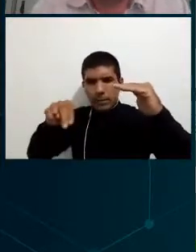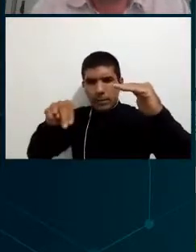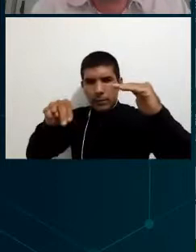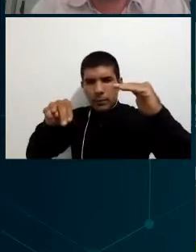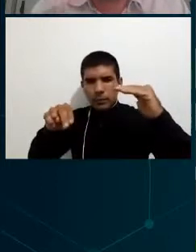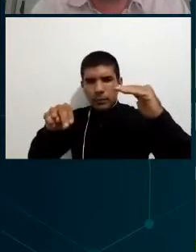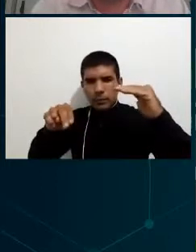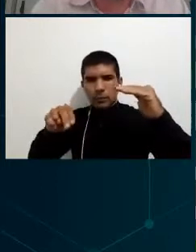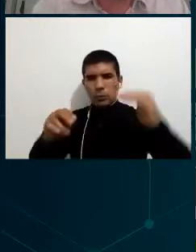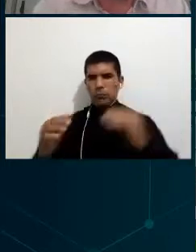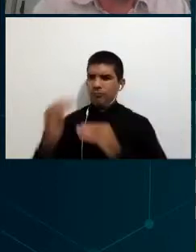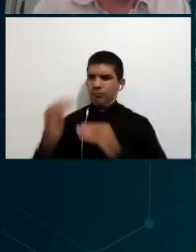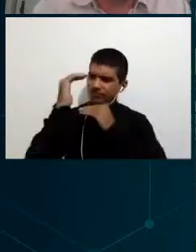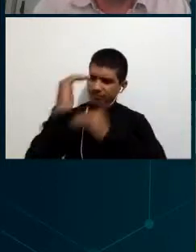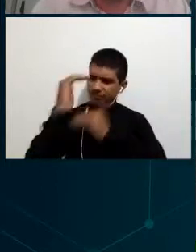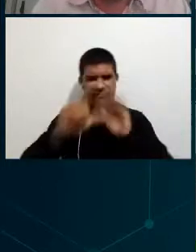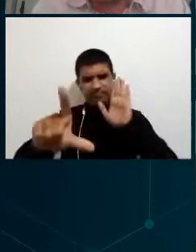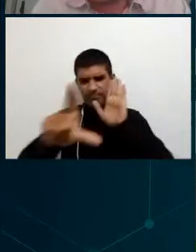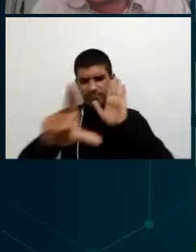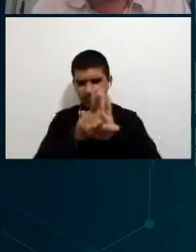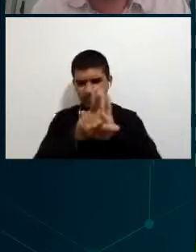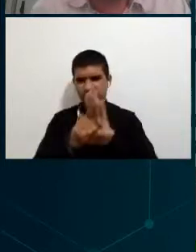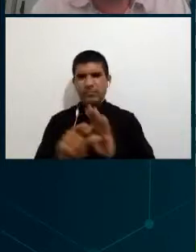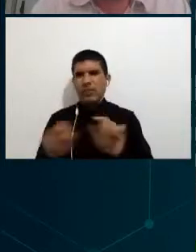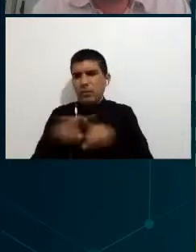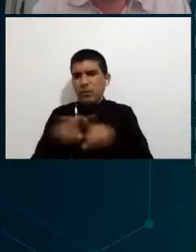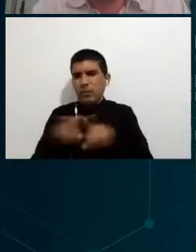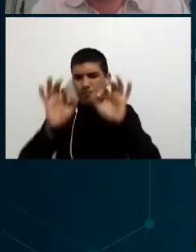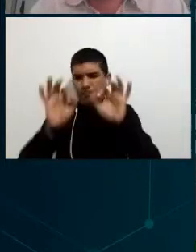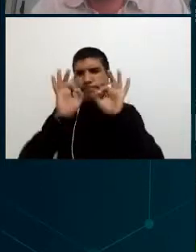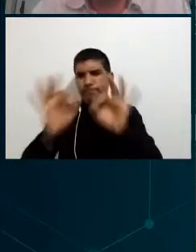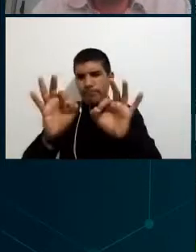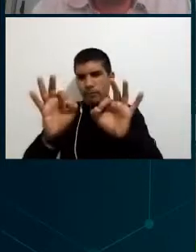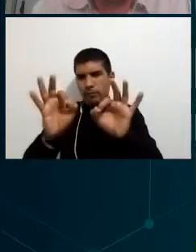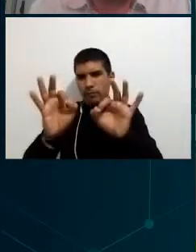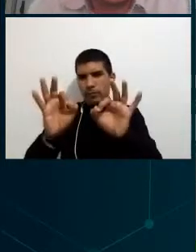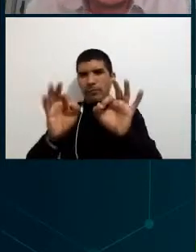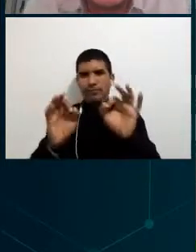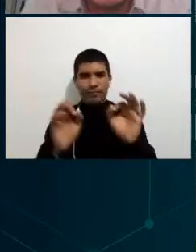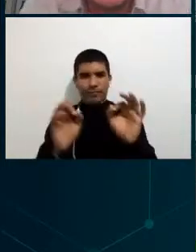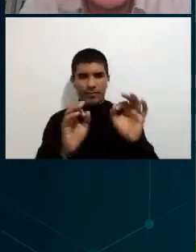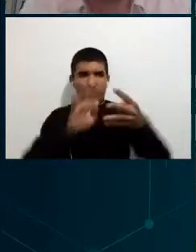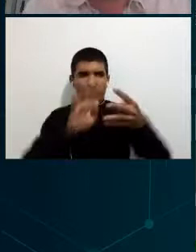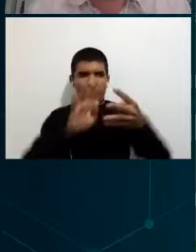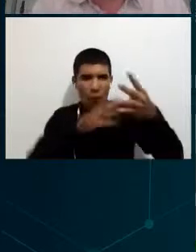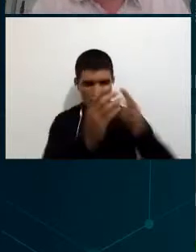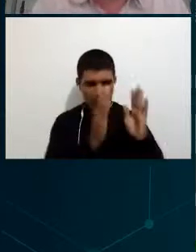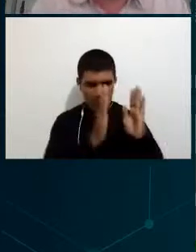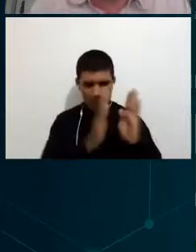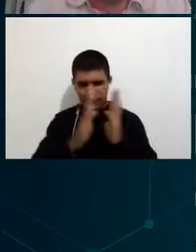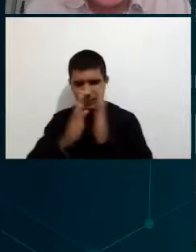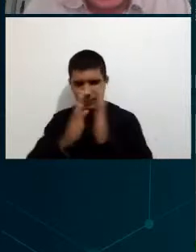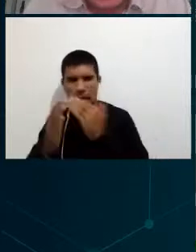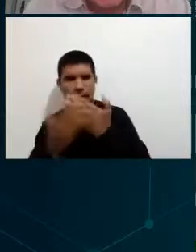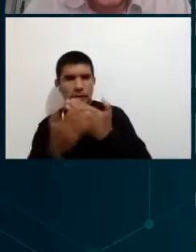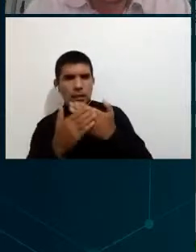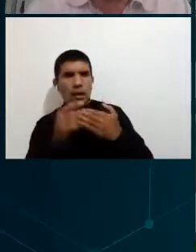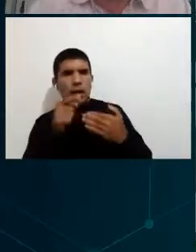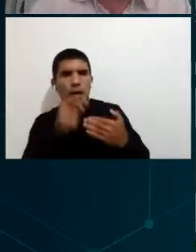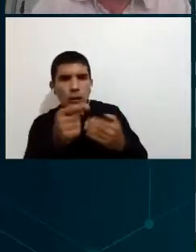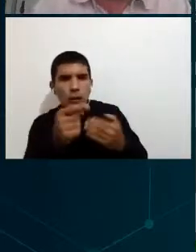a tiempos de desempeño del canal, tomamos como referencia lo que publica la norma IEEE